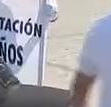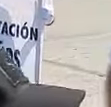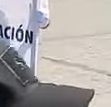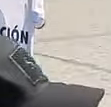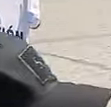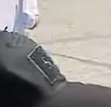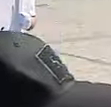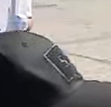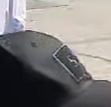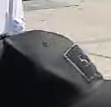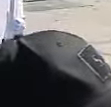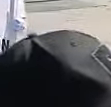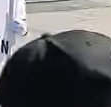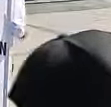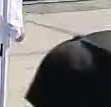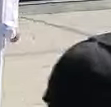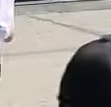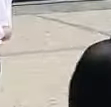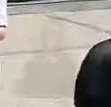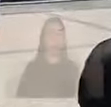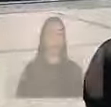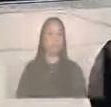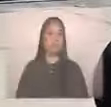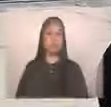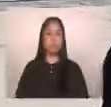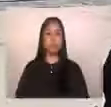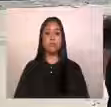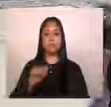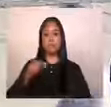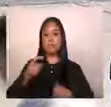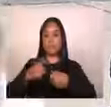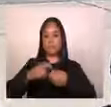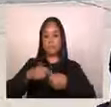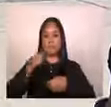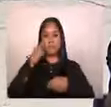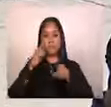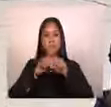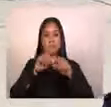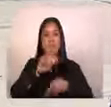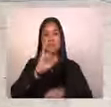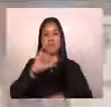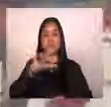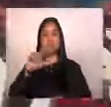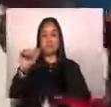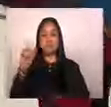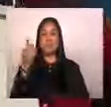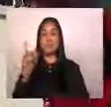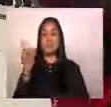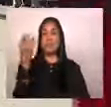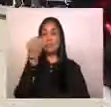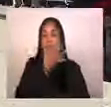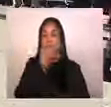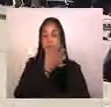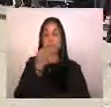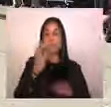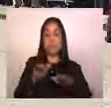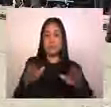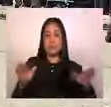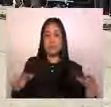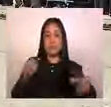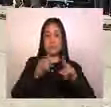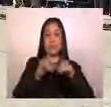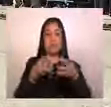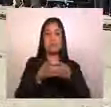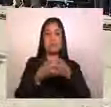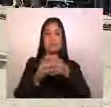Banda formada por integrantes de los distintos departamentos de Guatemala. Multicampeona en formato de bandas tradicional que